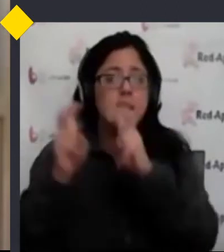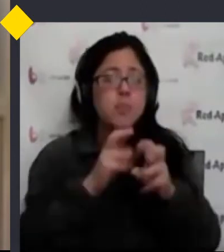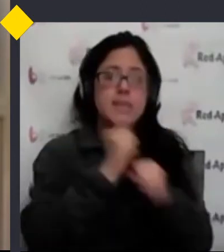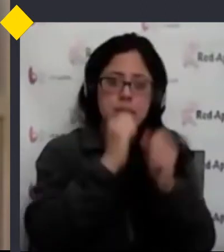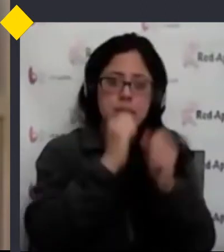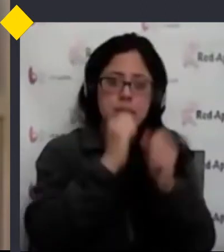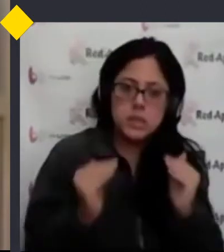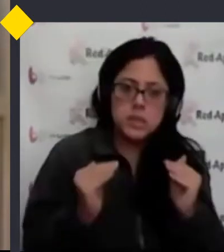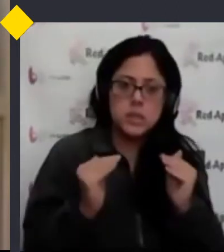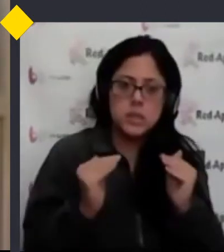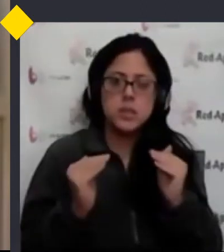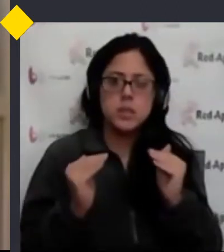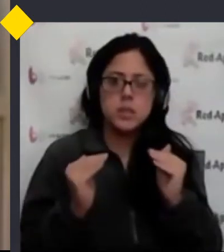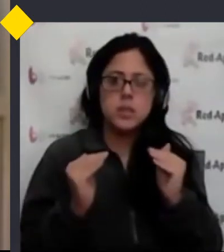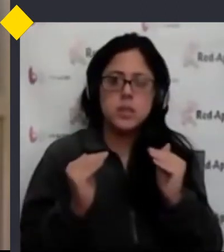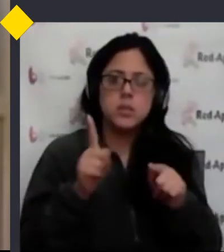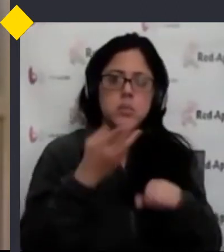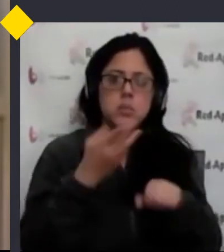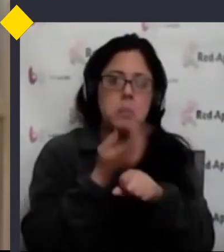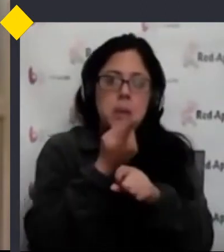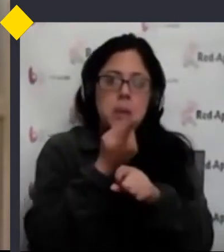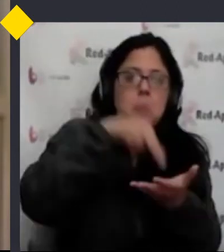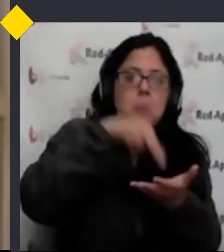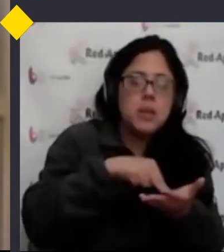la vuelta, insisto, no solamente para las mujeres,